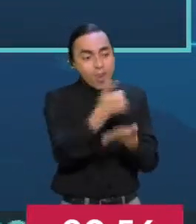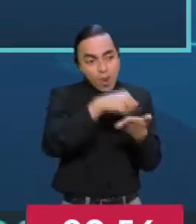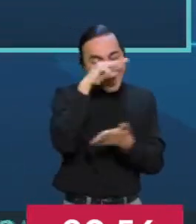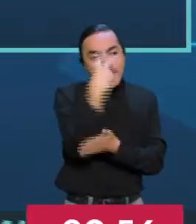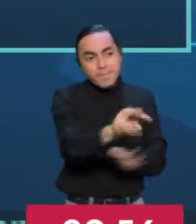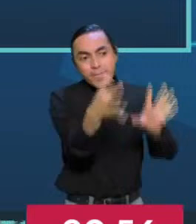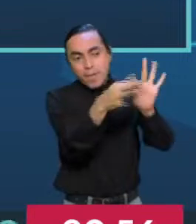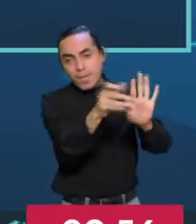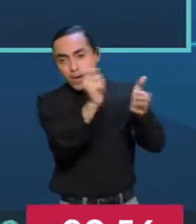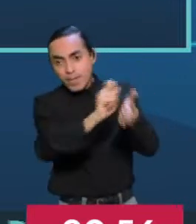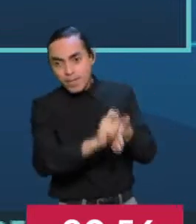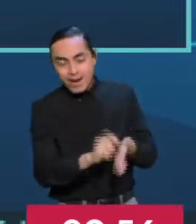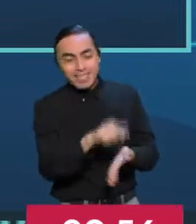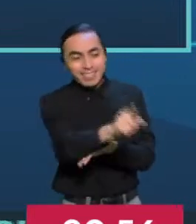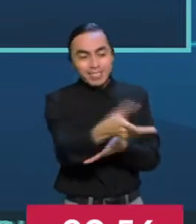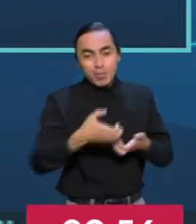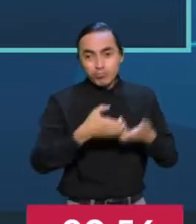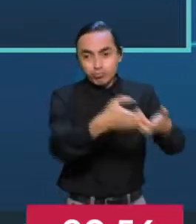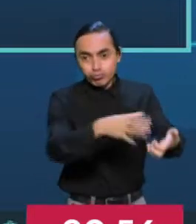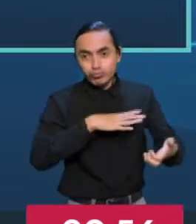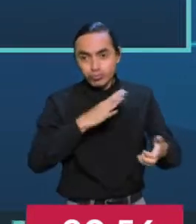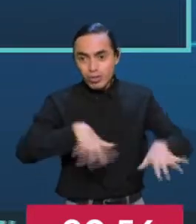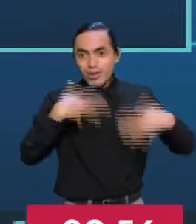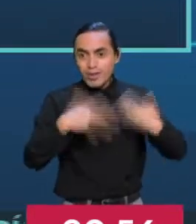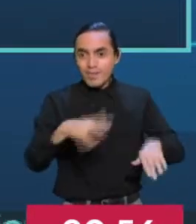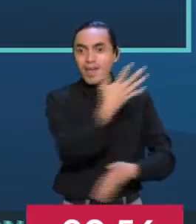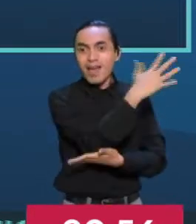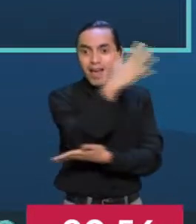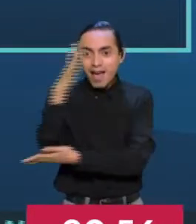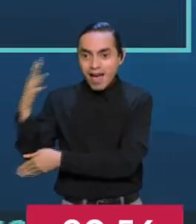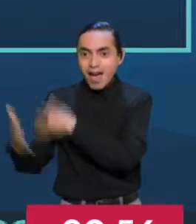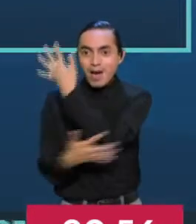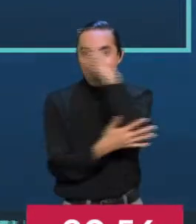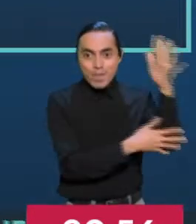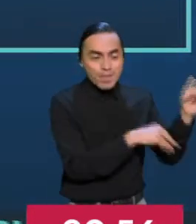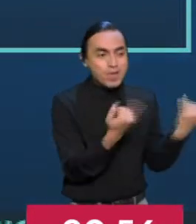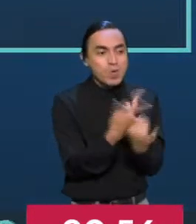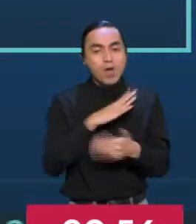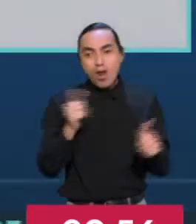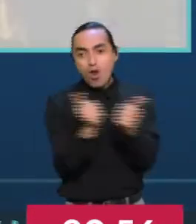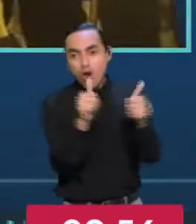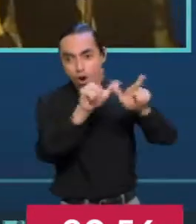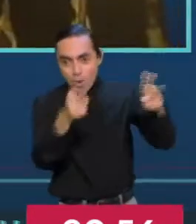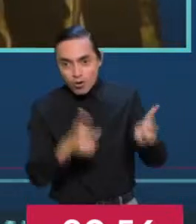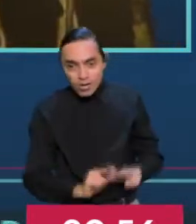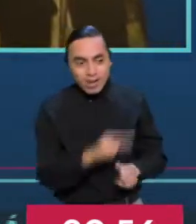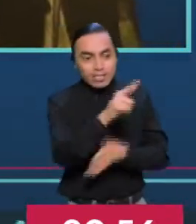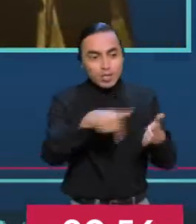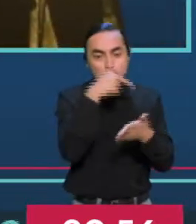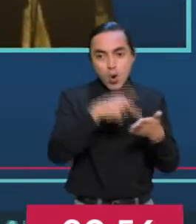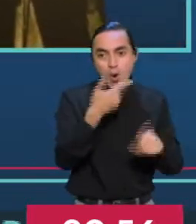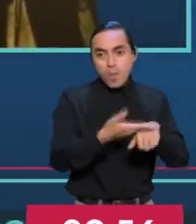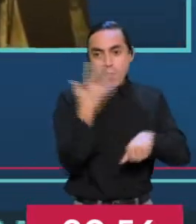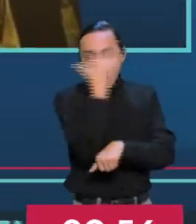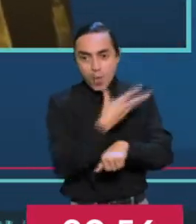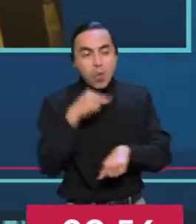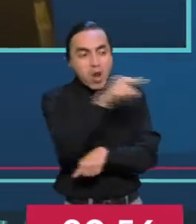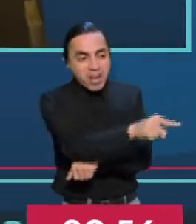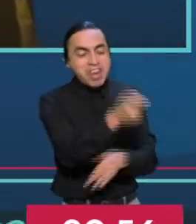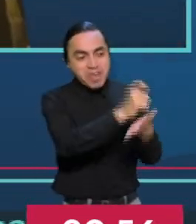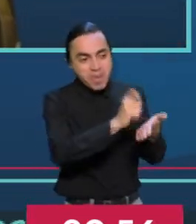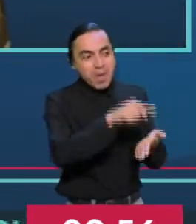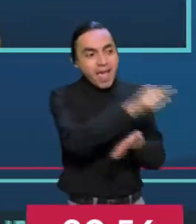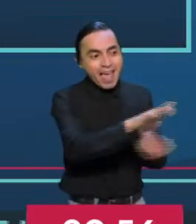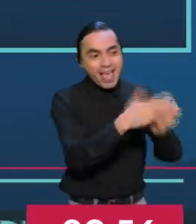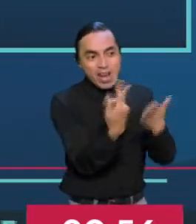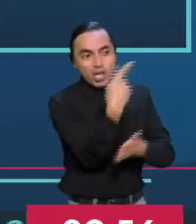México, y bueno, pues es un pasaje, como tú dices, ¿no? Lleno de árboles y además con el lago, entonces es un lugar muy bonito que igual menciona aquí Salvador Novo,